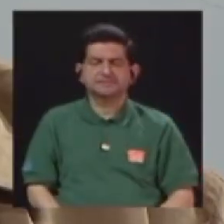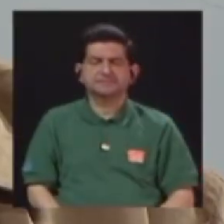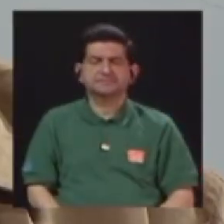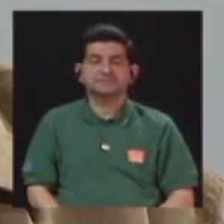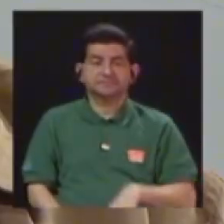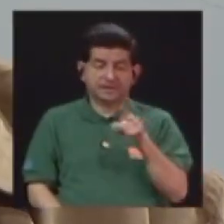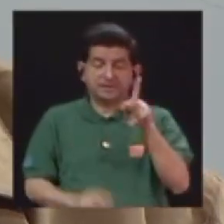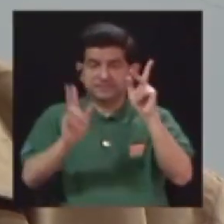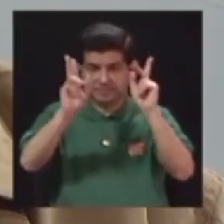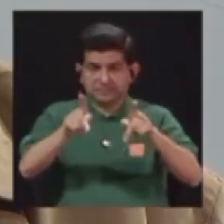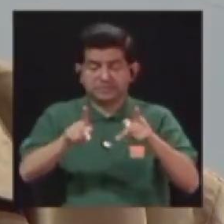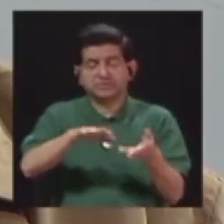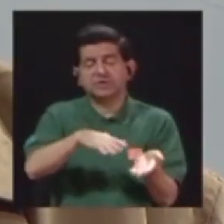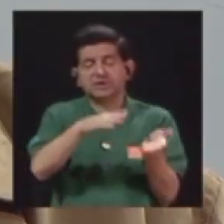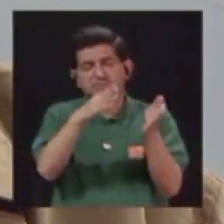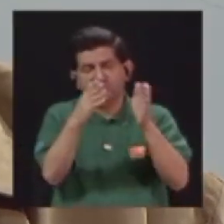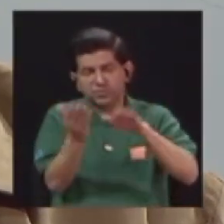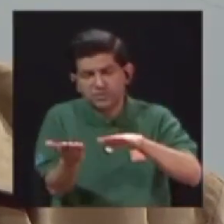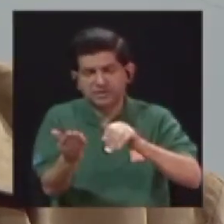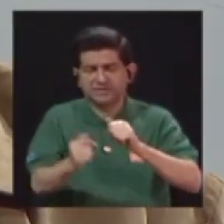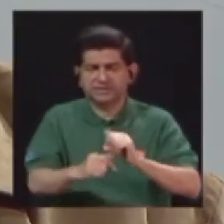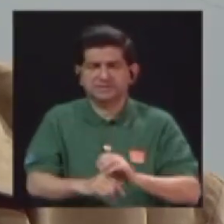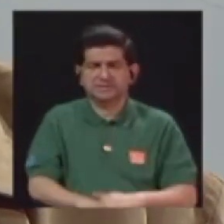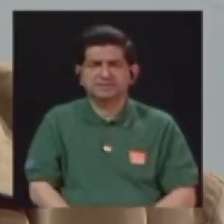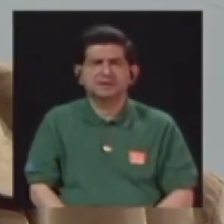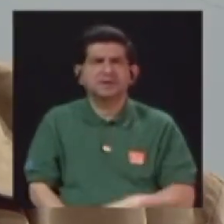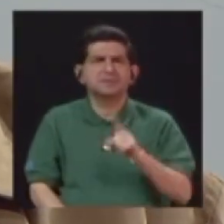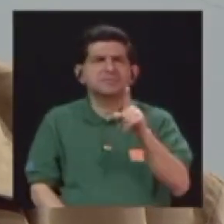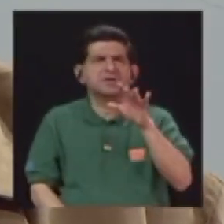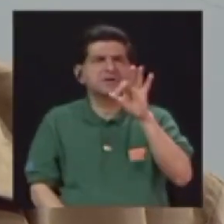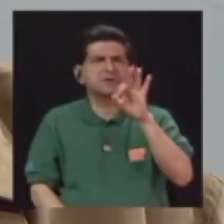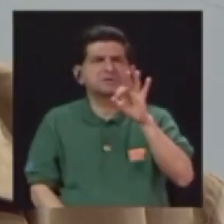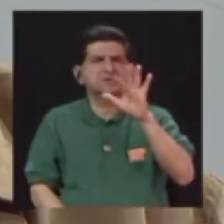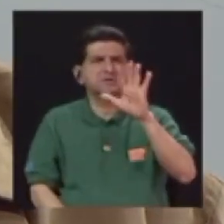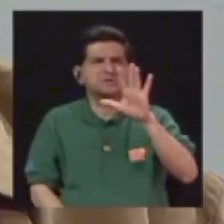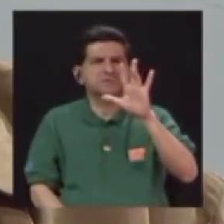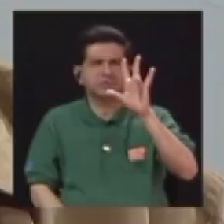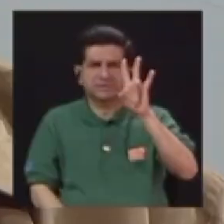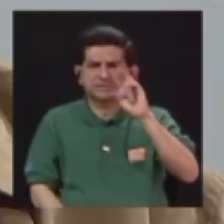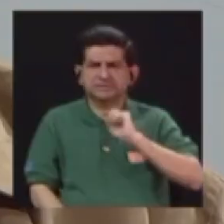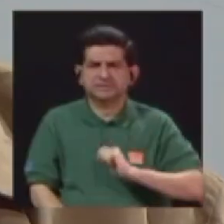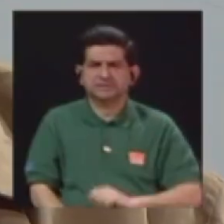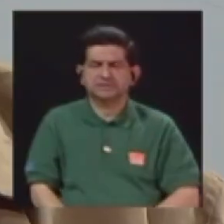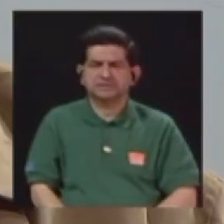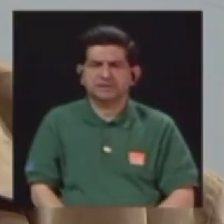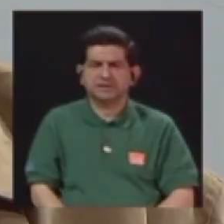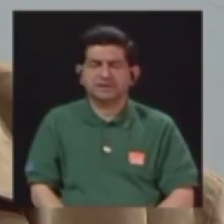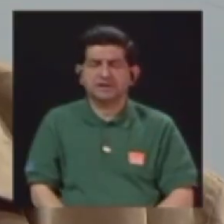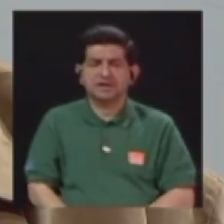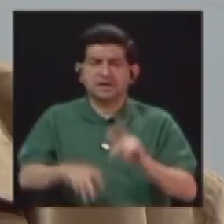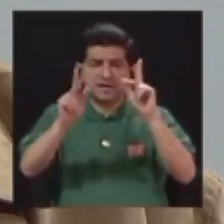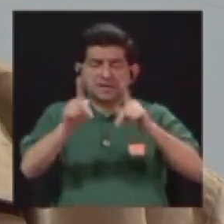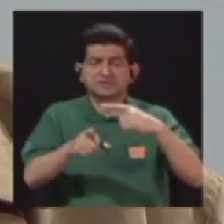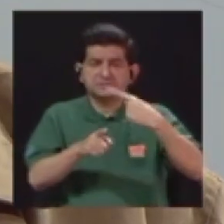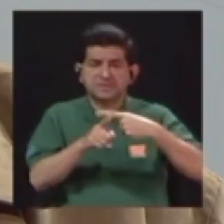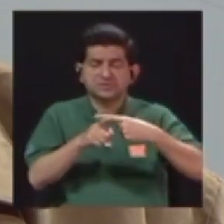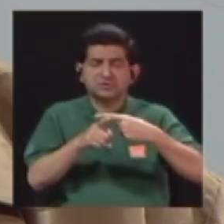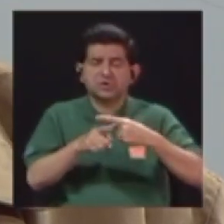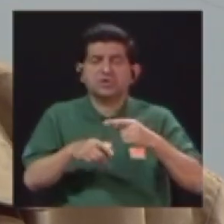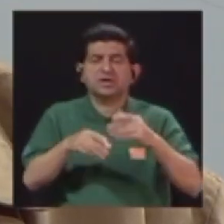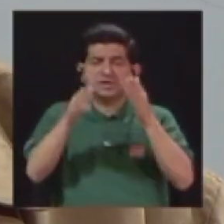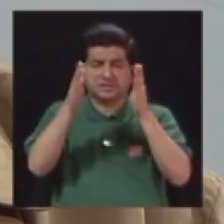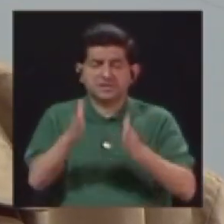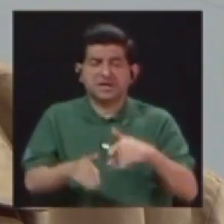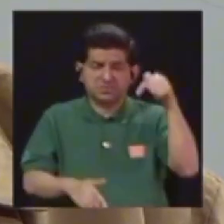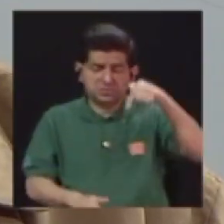Demetrio murió en 1957, y los griegos se encontraron con su